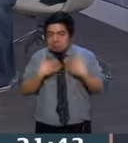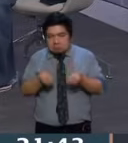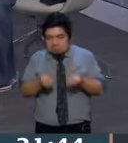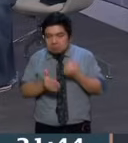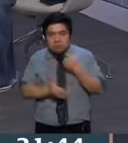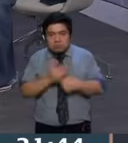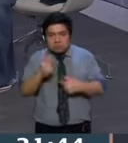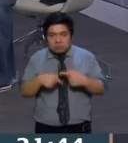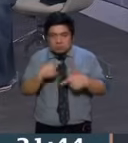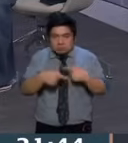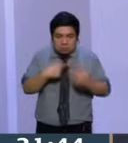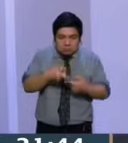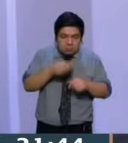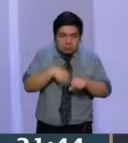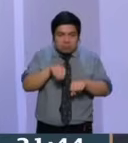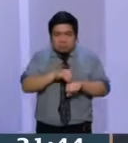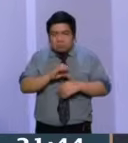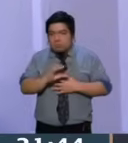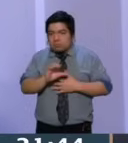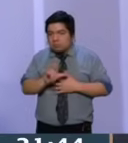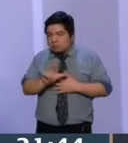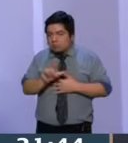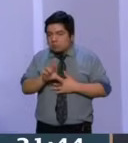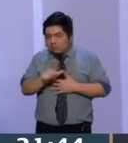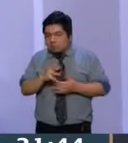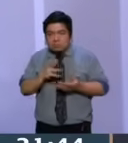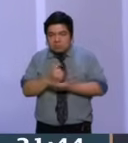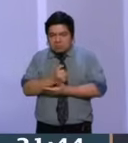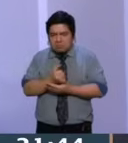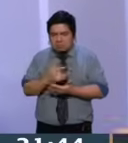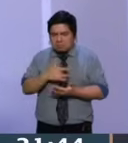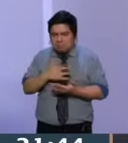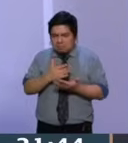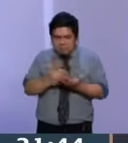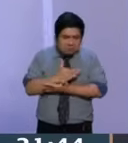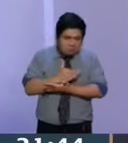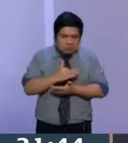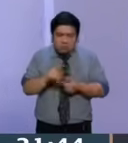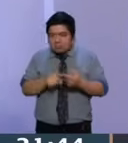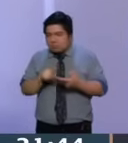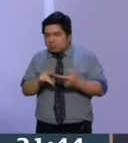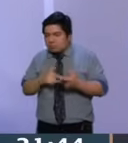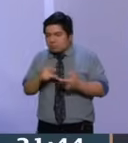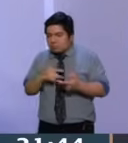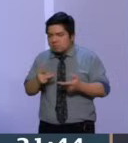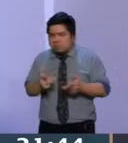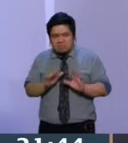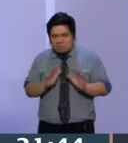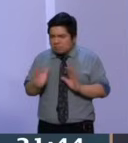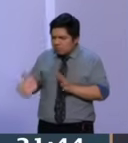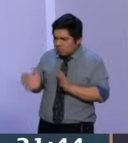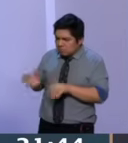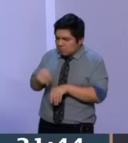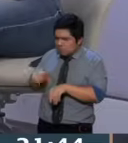le querían dejar el trono y el gane a Clara, que me parece terriblemente traicionero con la ciudad. O sea, no entiendo ya por qué no se instaló discutó. el